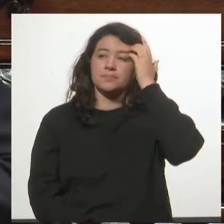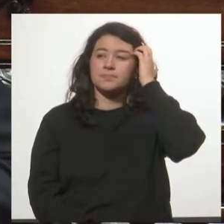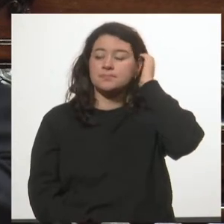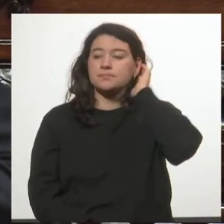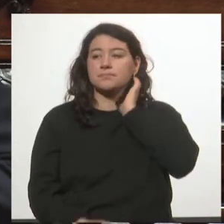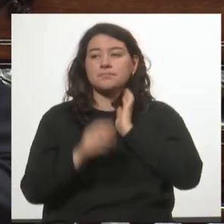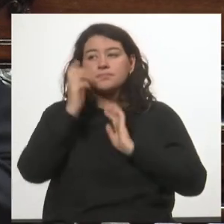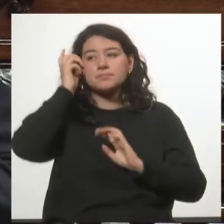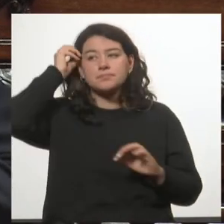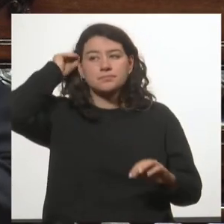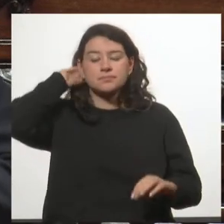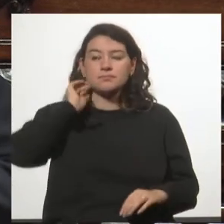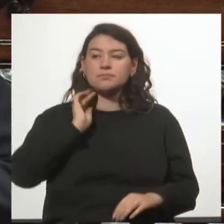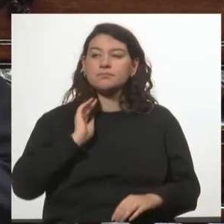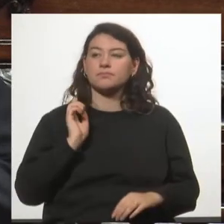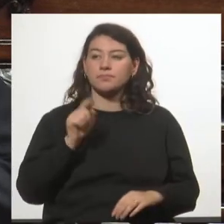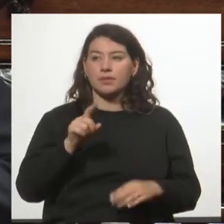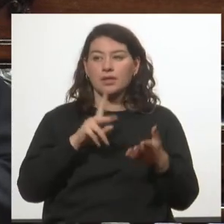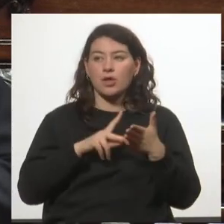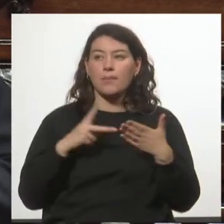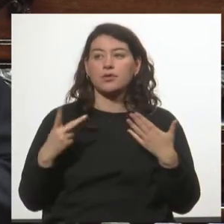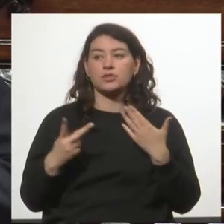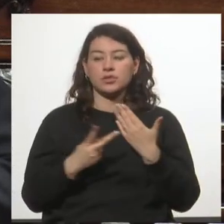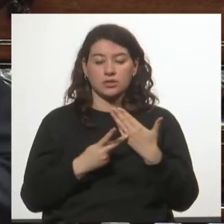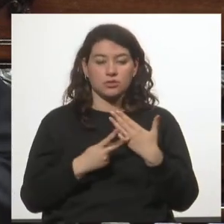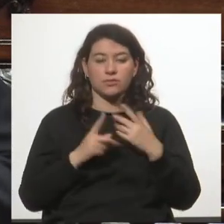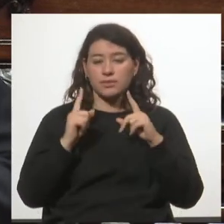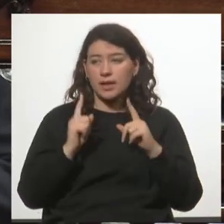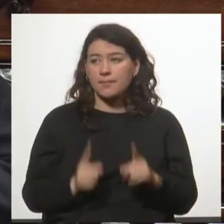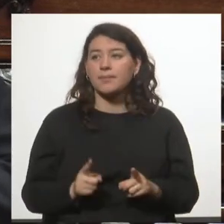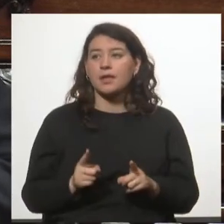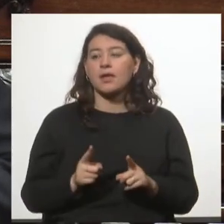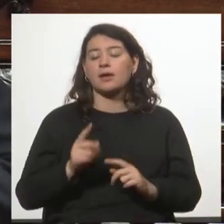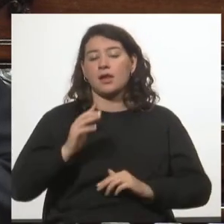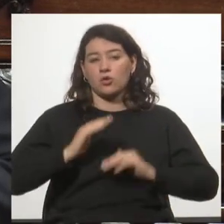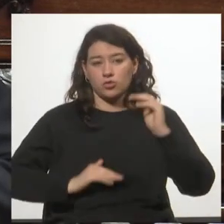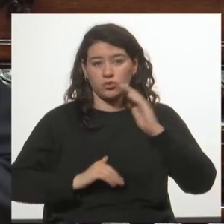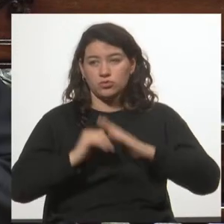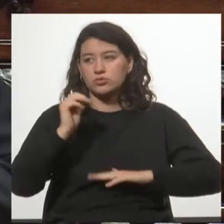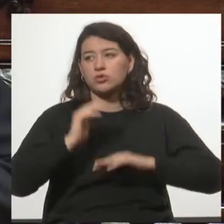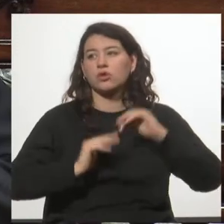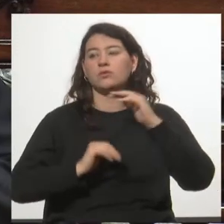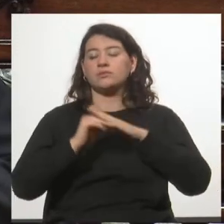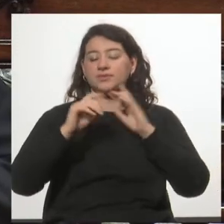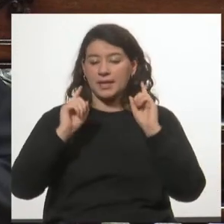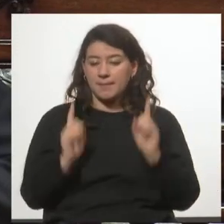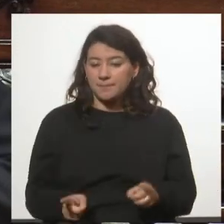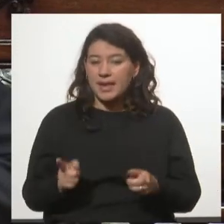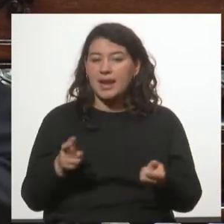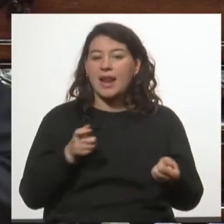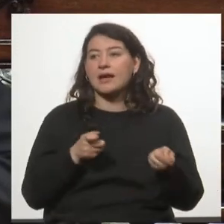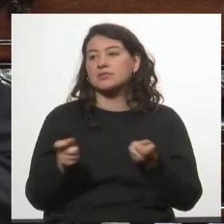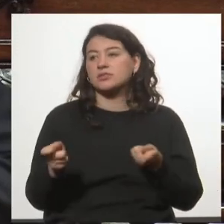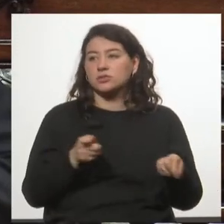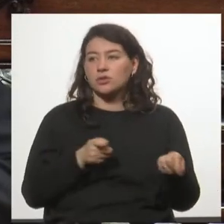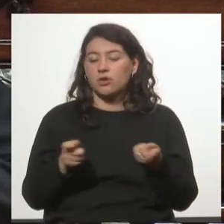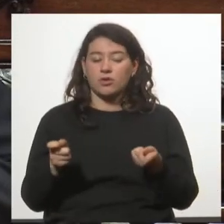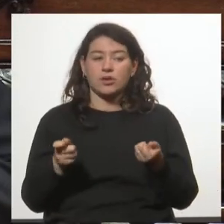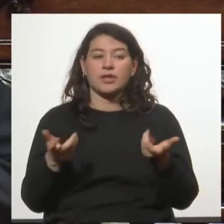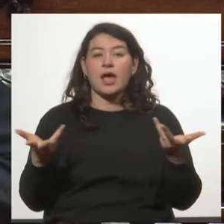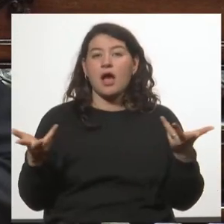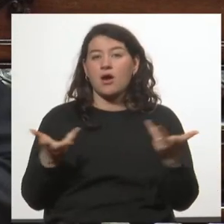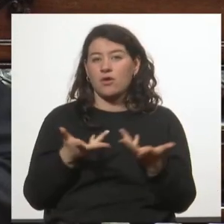eso ocurrió en el proyecto ocurrió en la construcción y ocurrió en la gestión y está